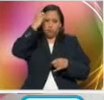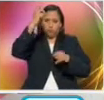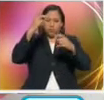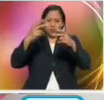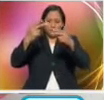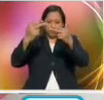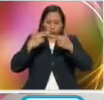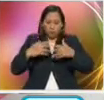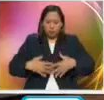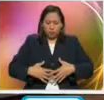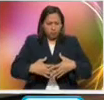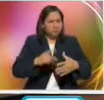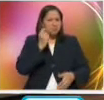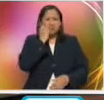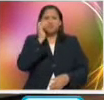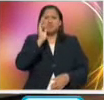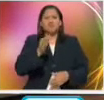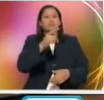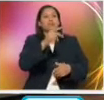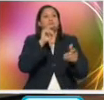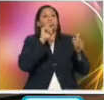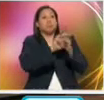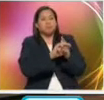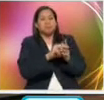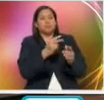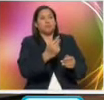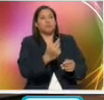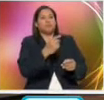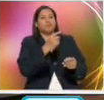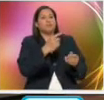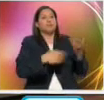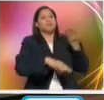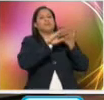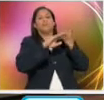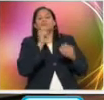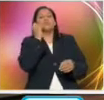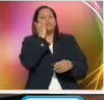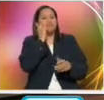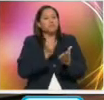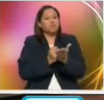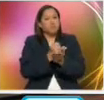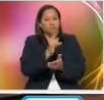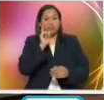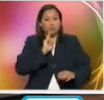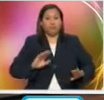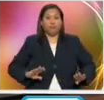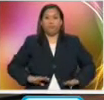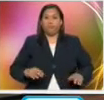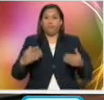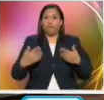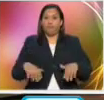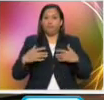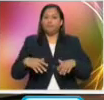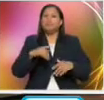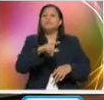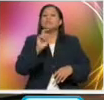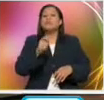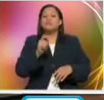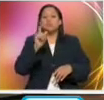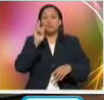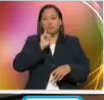o consecuencias de este acto, ¿no? Por supuesto. Entonces, en ese sentido sí es, pues digo, curioso. Por una parte, las